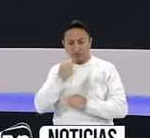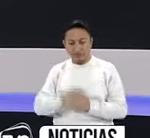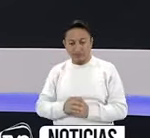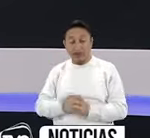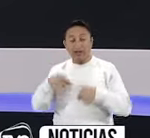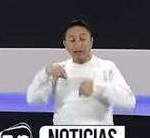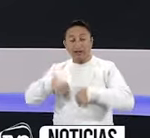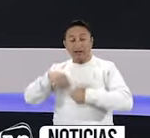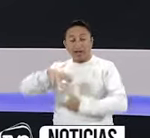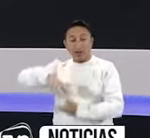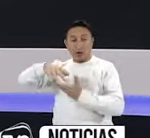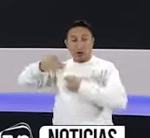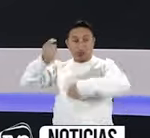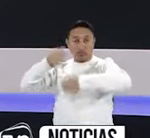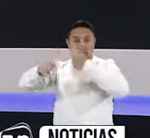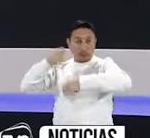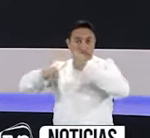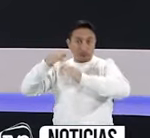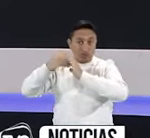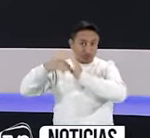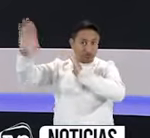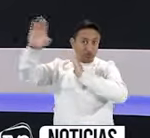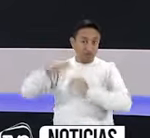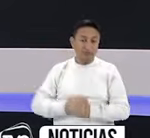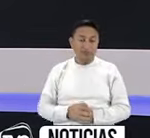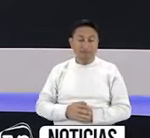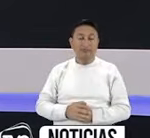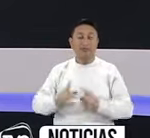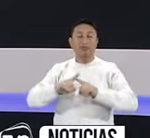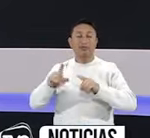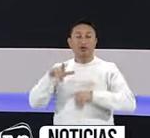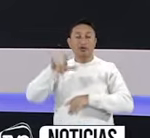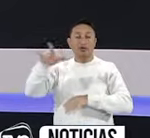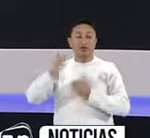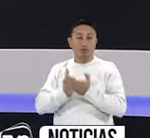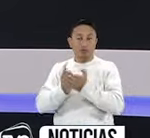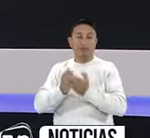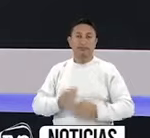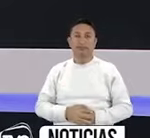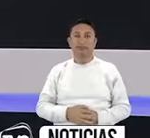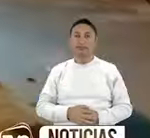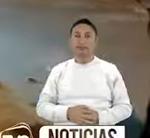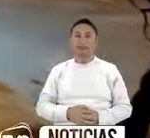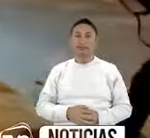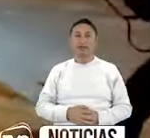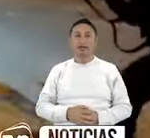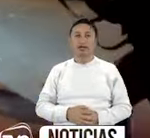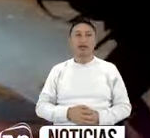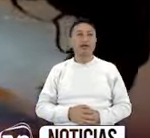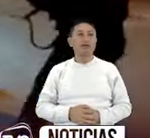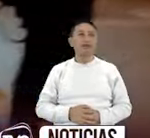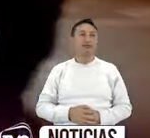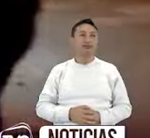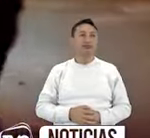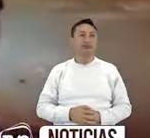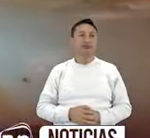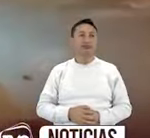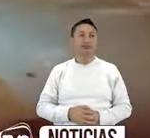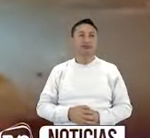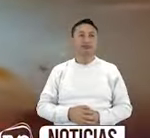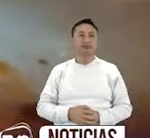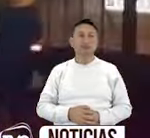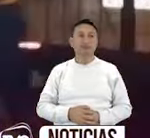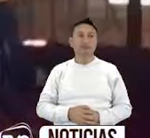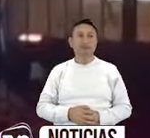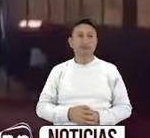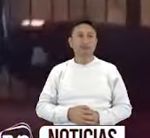grandes cantidades de alcaloide por los diferentes puertos. ¡Policía Nacional de Salud! De forma simultánea realizaron